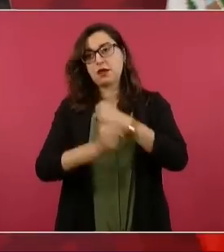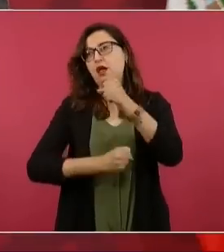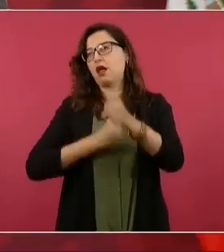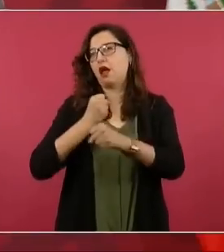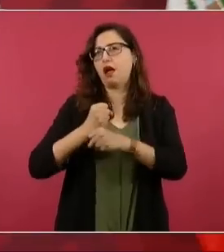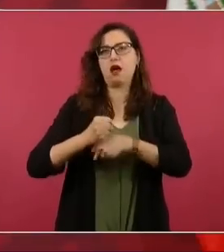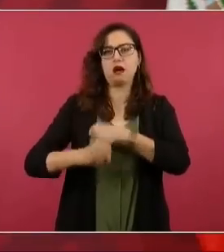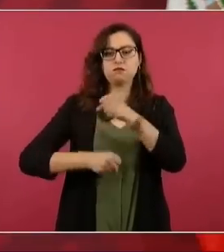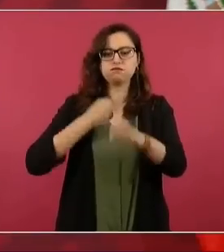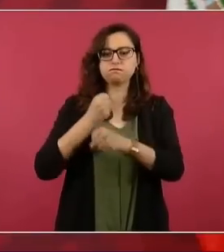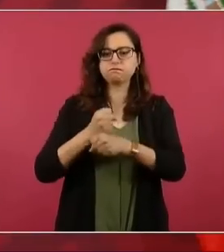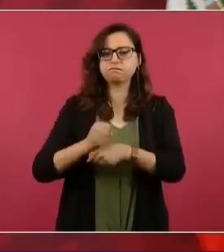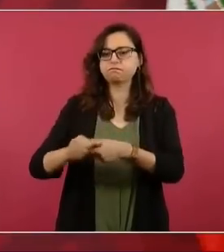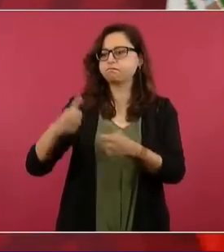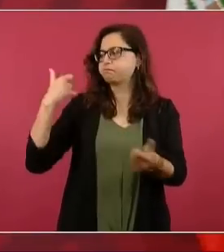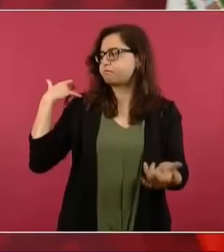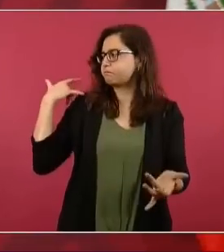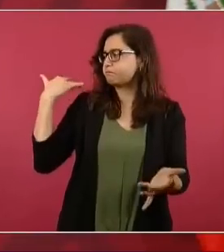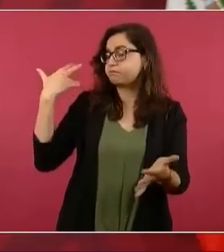y